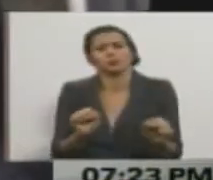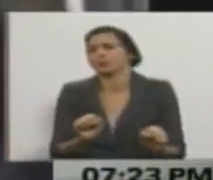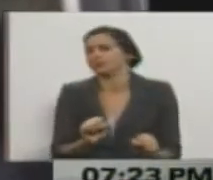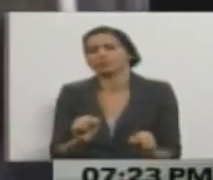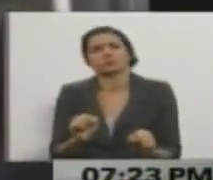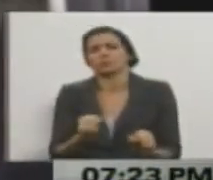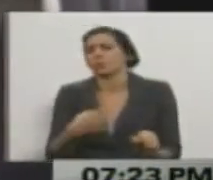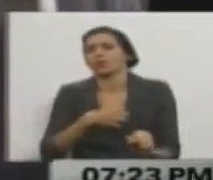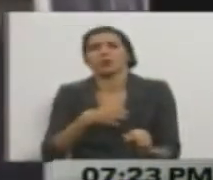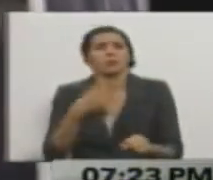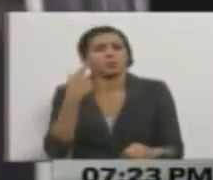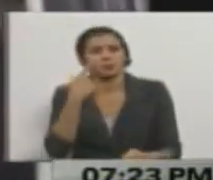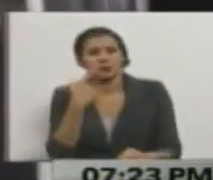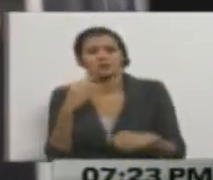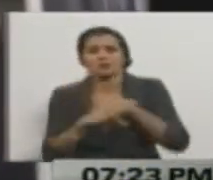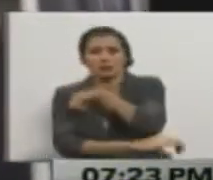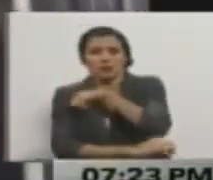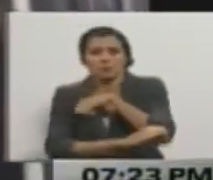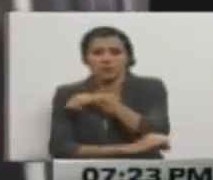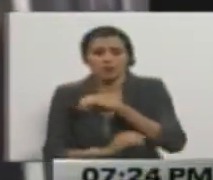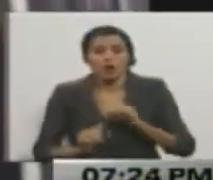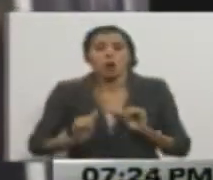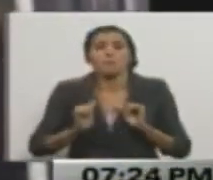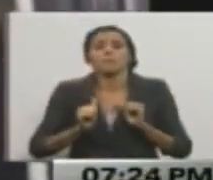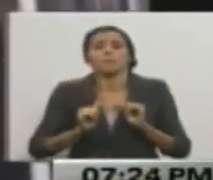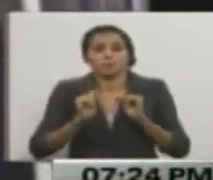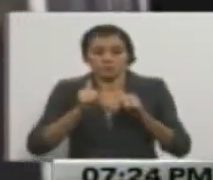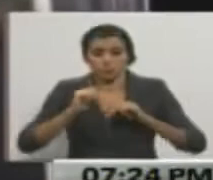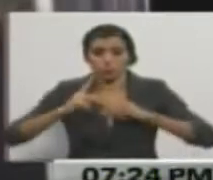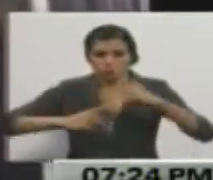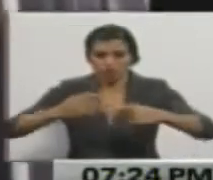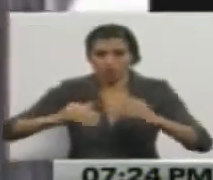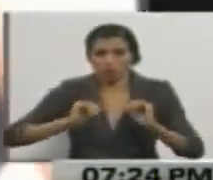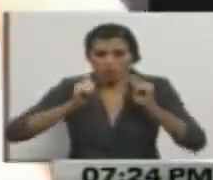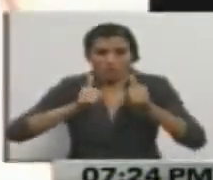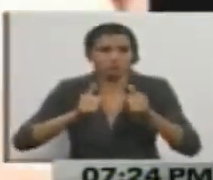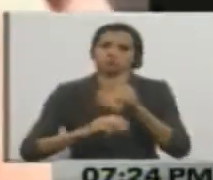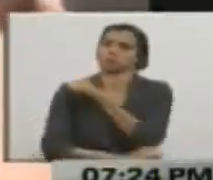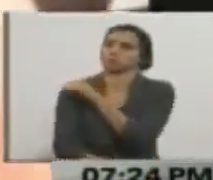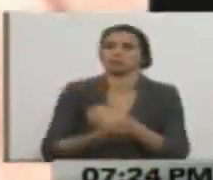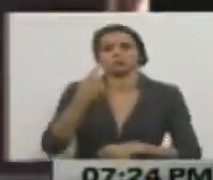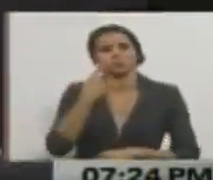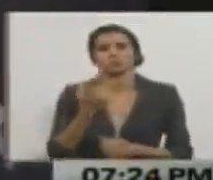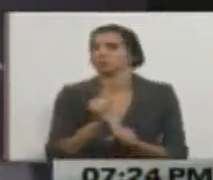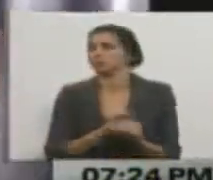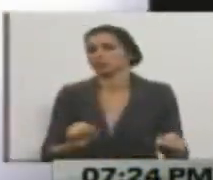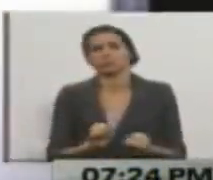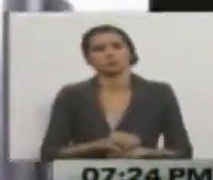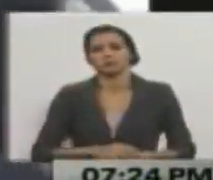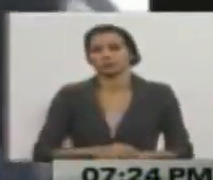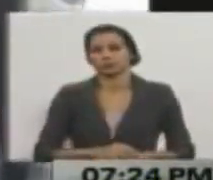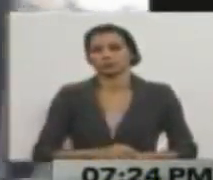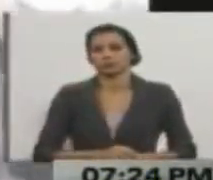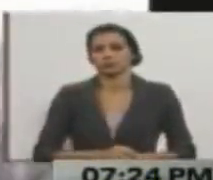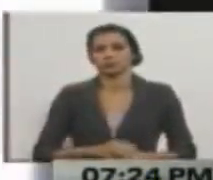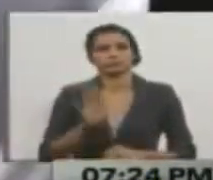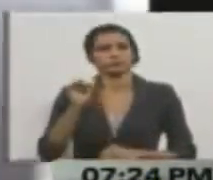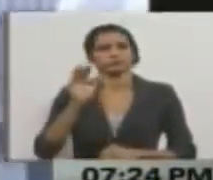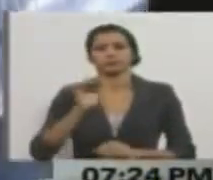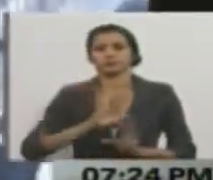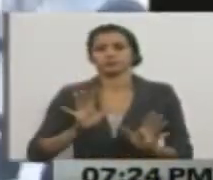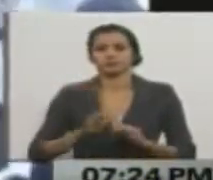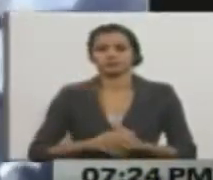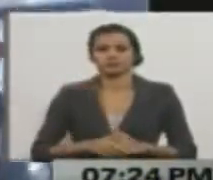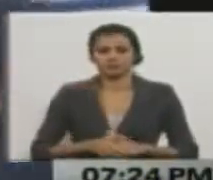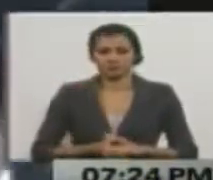que cometieron en la etapa preliminar, que se pueda convocar incluso en el 2017. Listo, gracias. Hablamos. Chao.